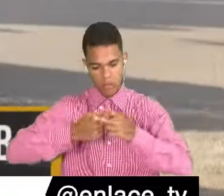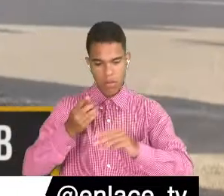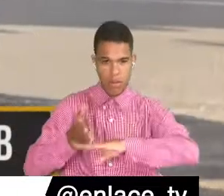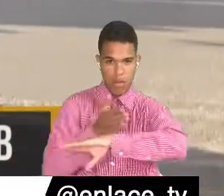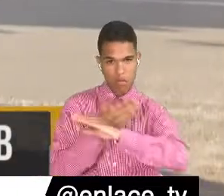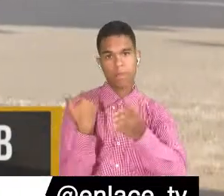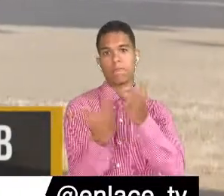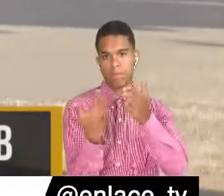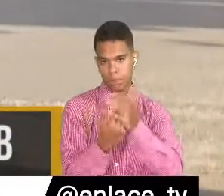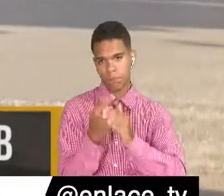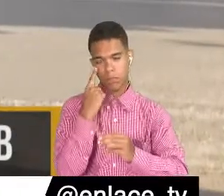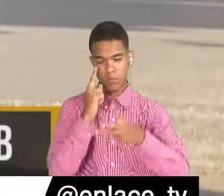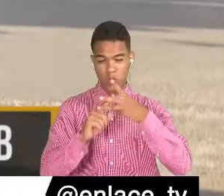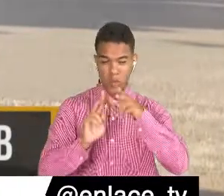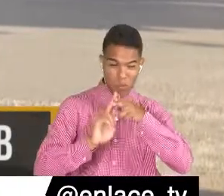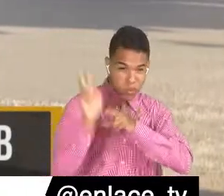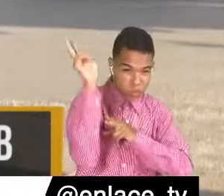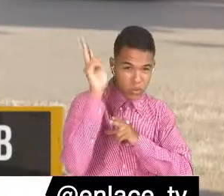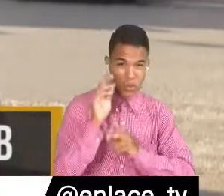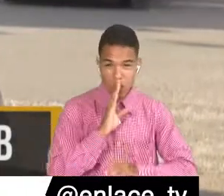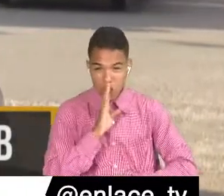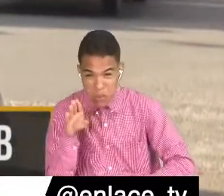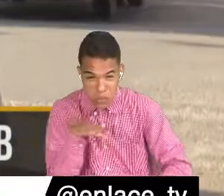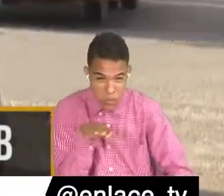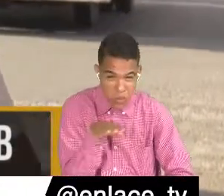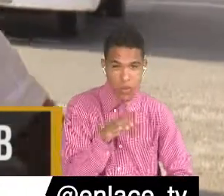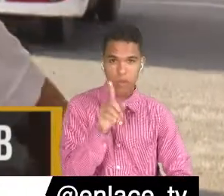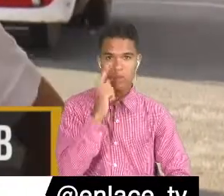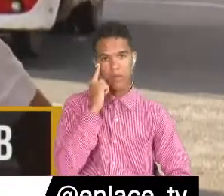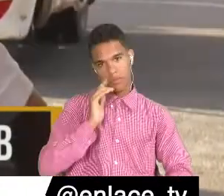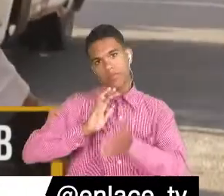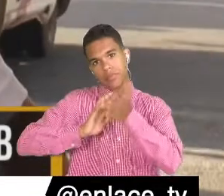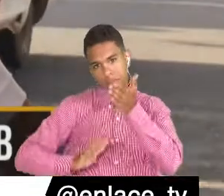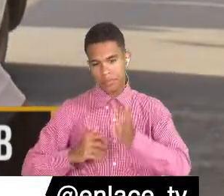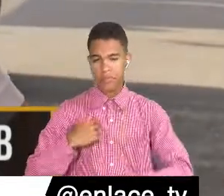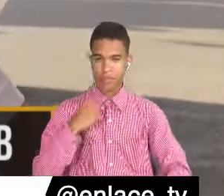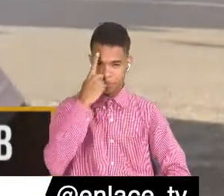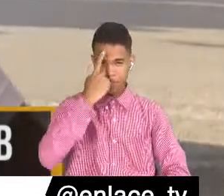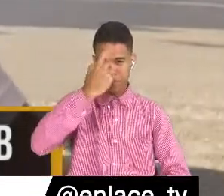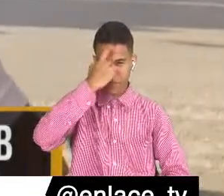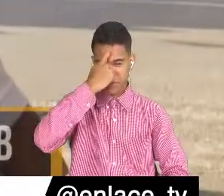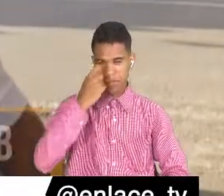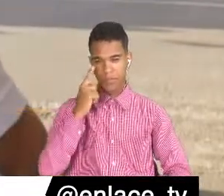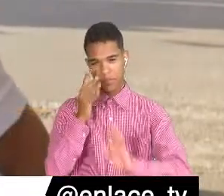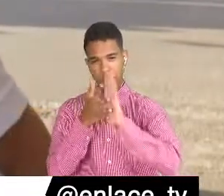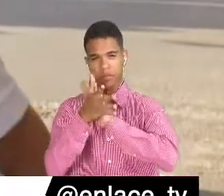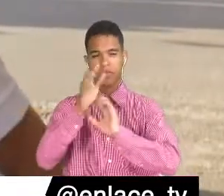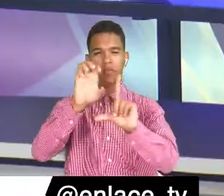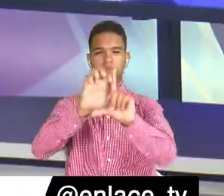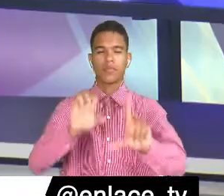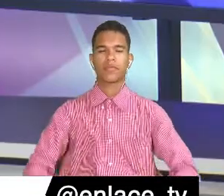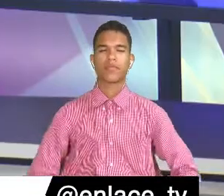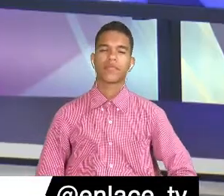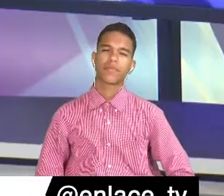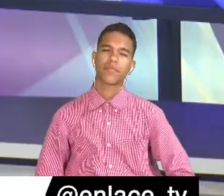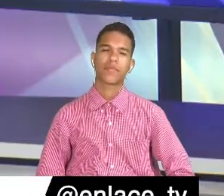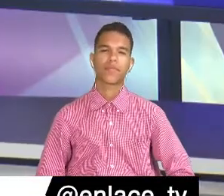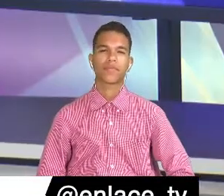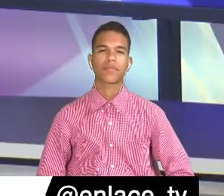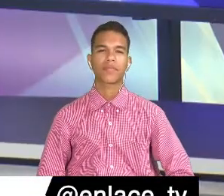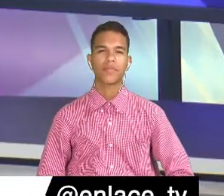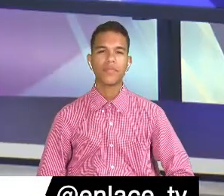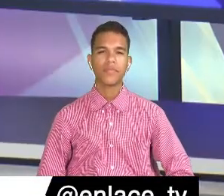velocidad. Recuerde que de usted también depende la vida de sus pasajeros. Por ahora es un informe de Zulay Ucross para Enlace Noticias.